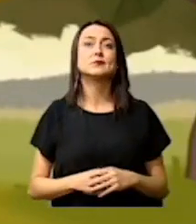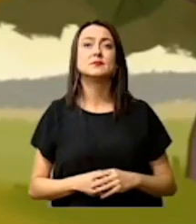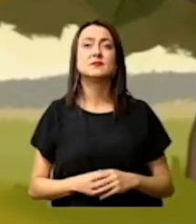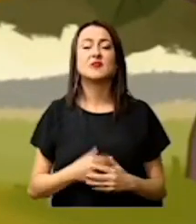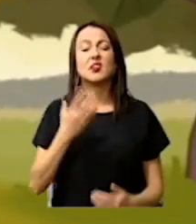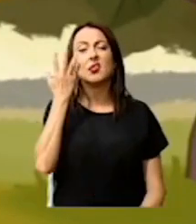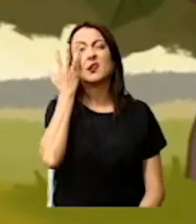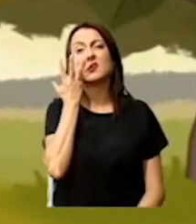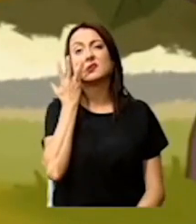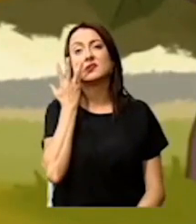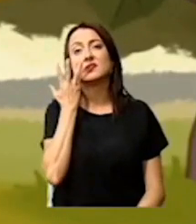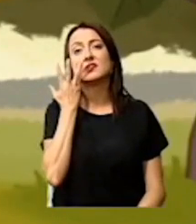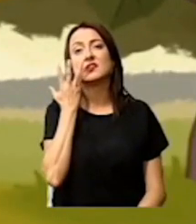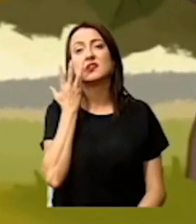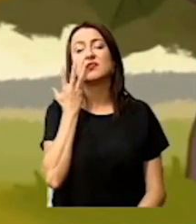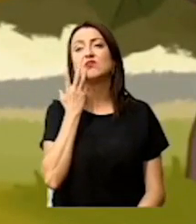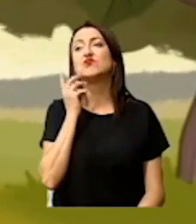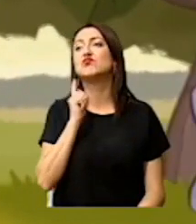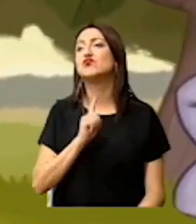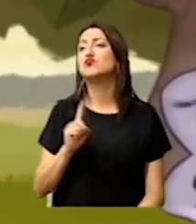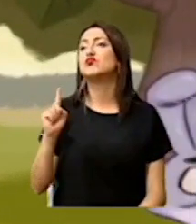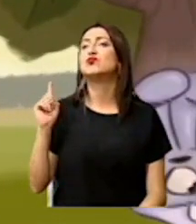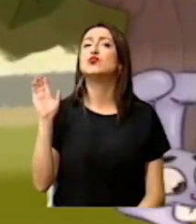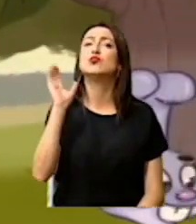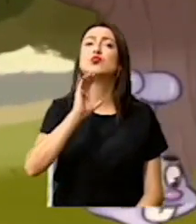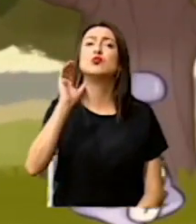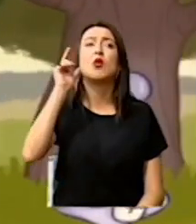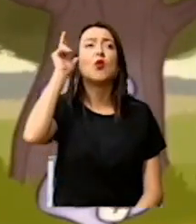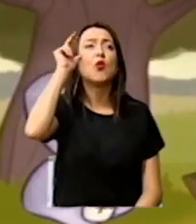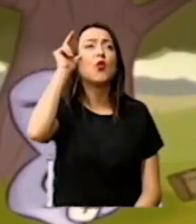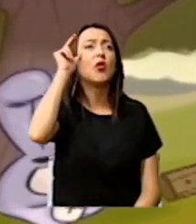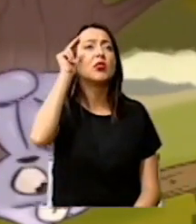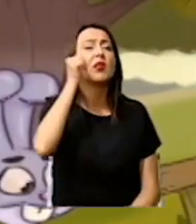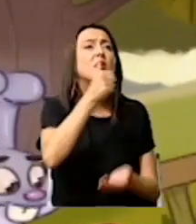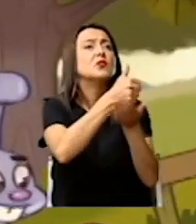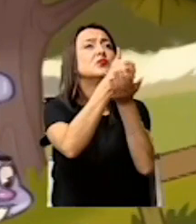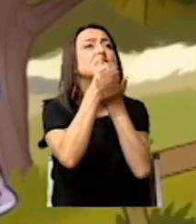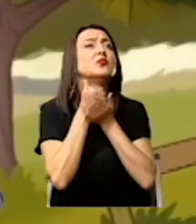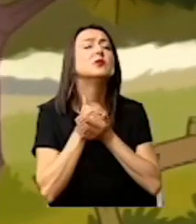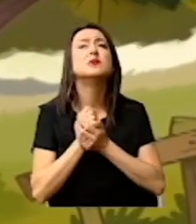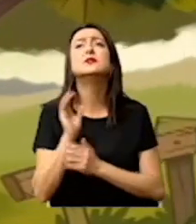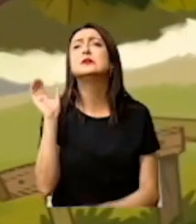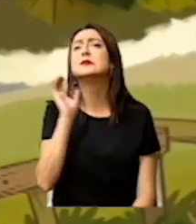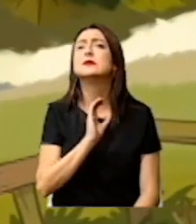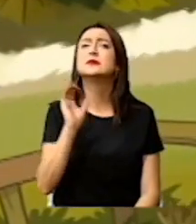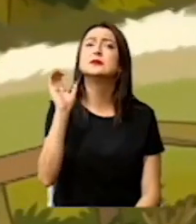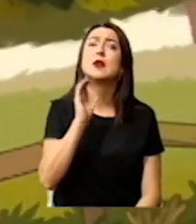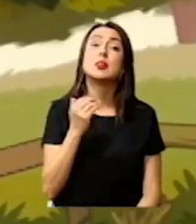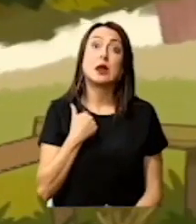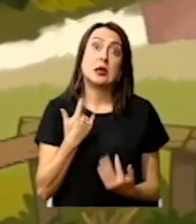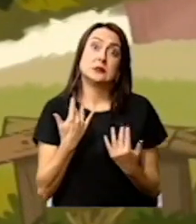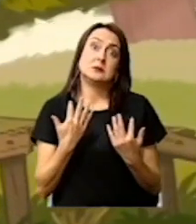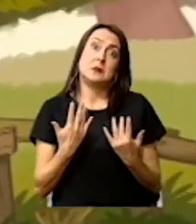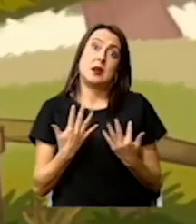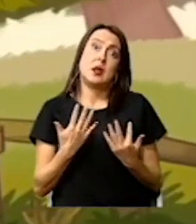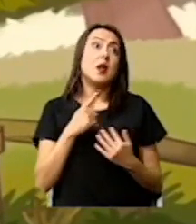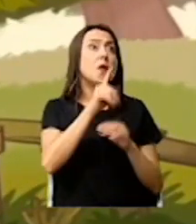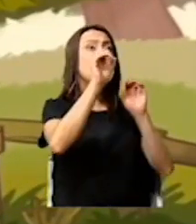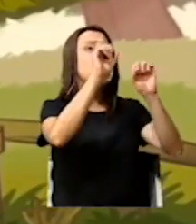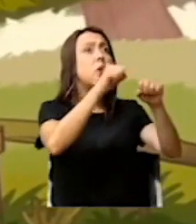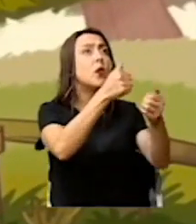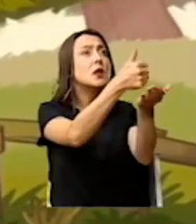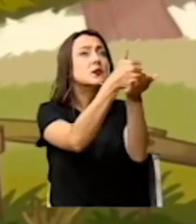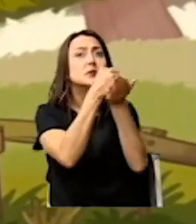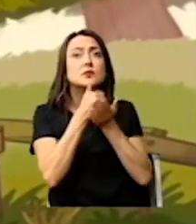Triste, Erizo fue en busca de Conejo para pedirle ayuda. Tenía la esperanza de que él pudiera echarle una